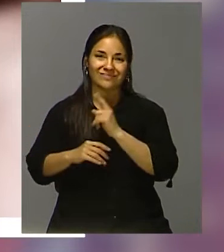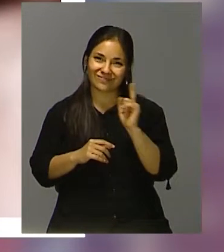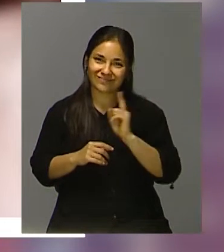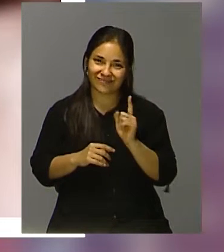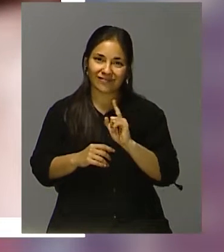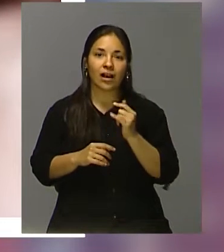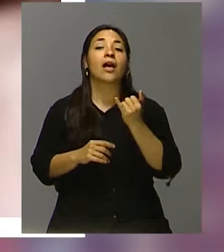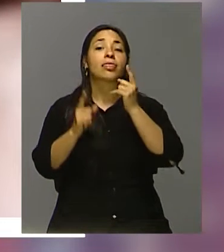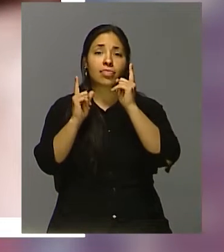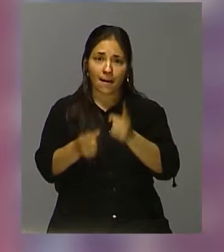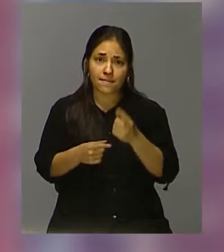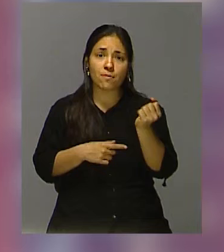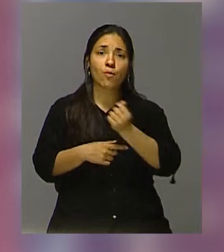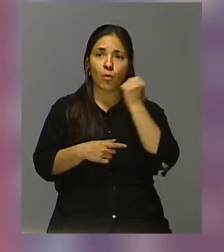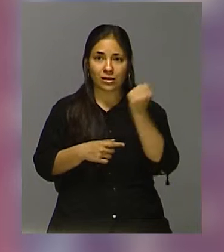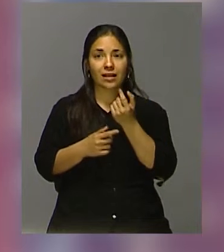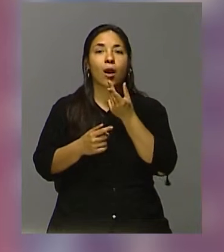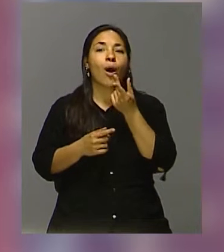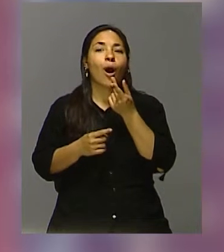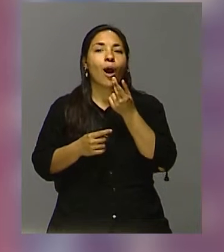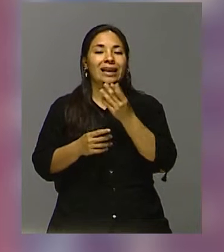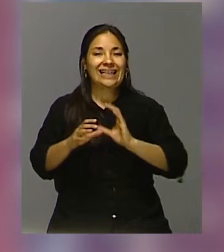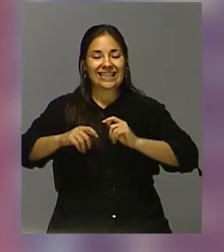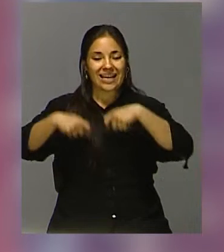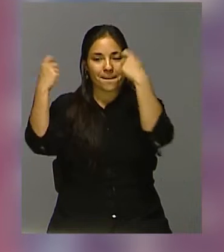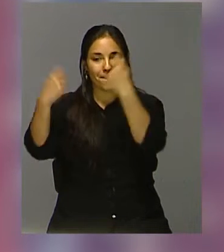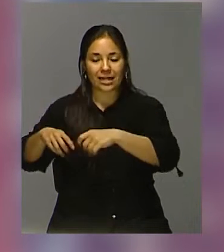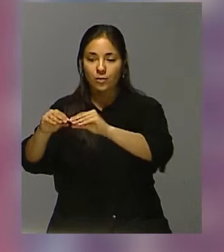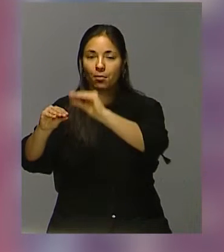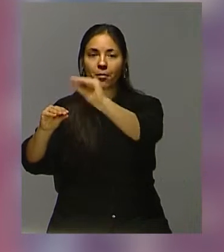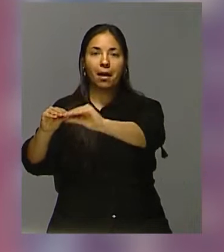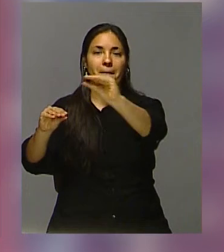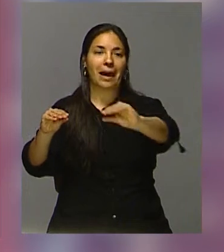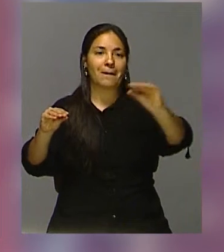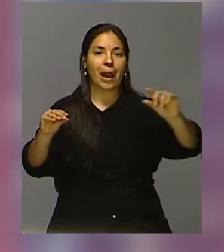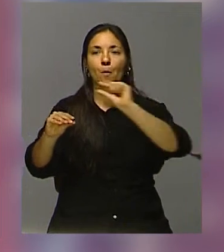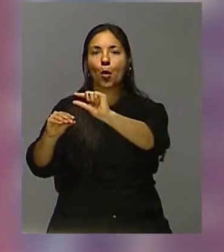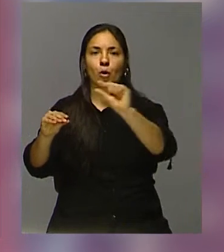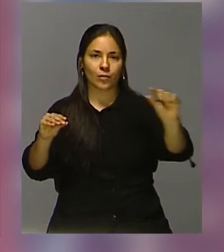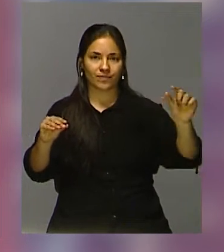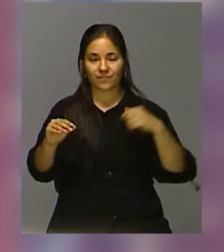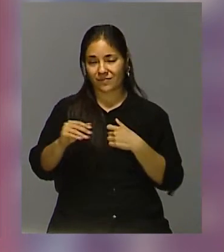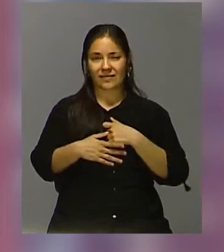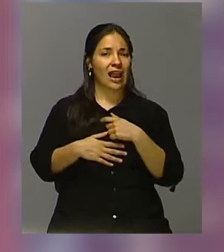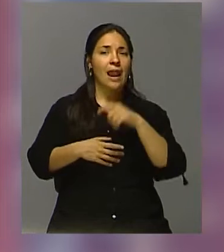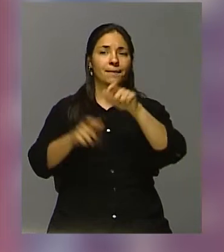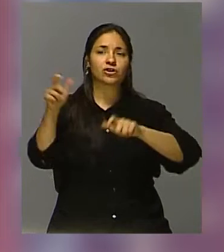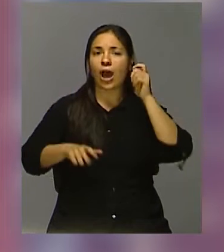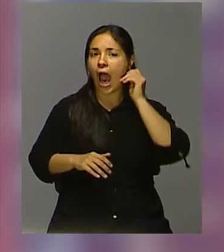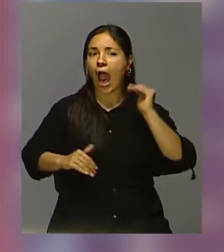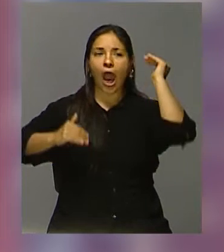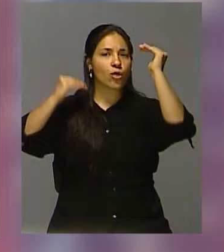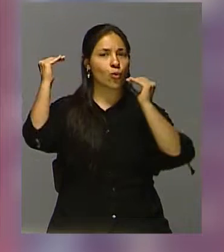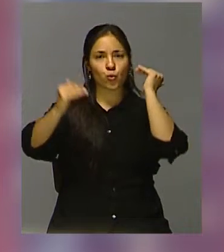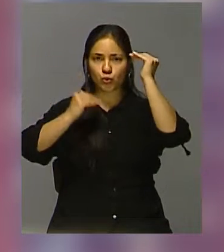está ausente en general en las personas, en los adultos, no estoy hablando de adultos mayores, adultos en general.